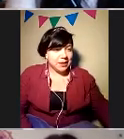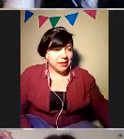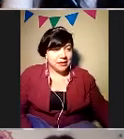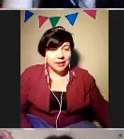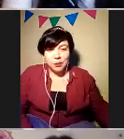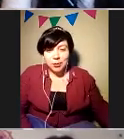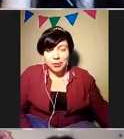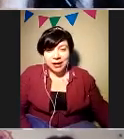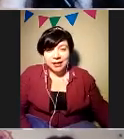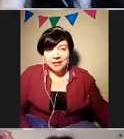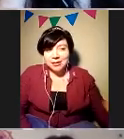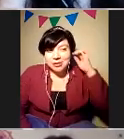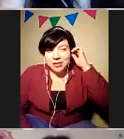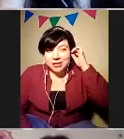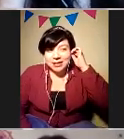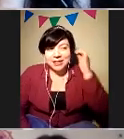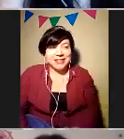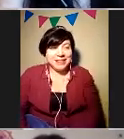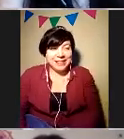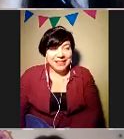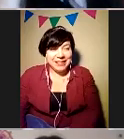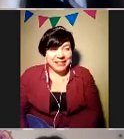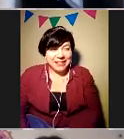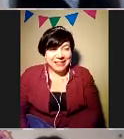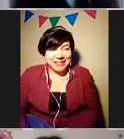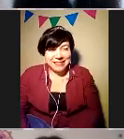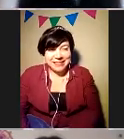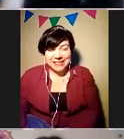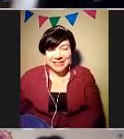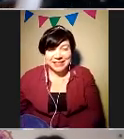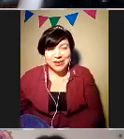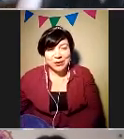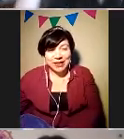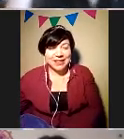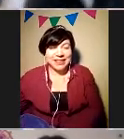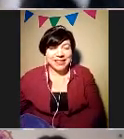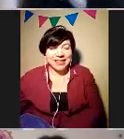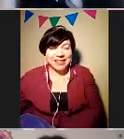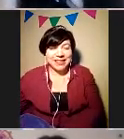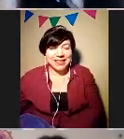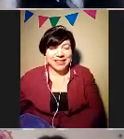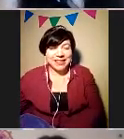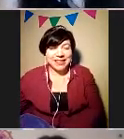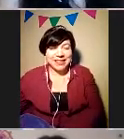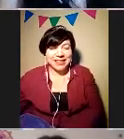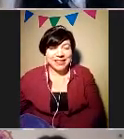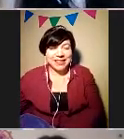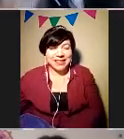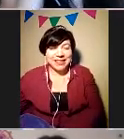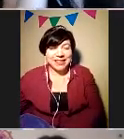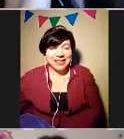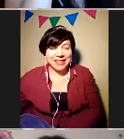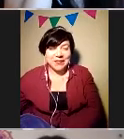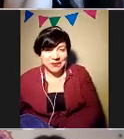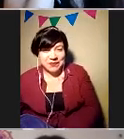Margaret, estás un poco pegada, ¿no? Sí, sí, estoy con unos pequeños problemas técnicos. Y bueno,